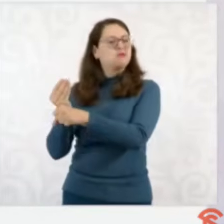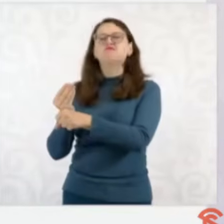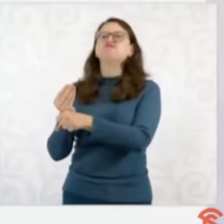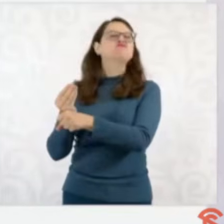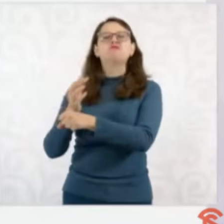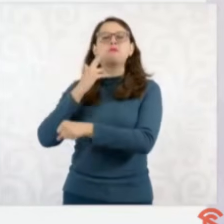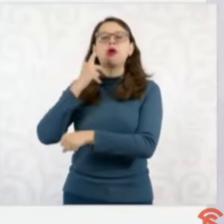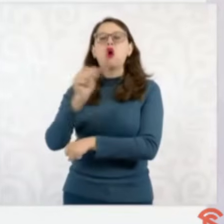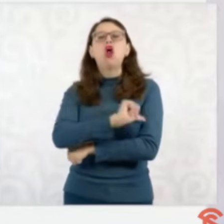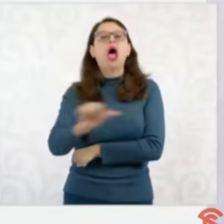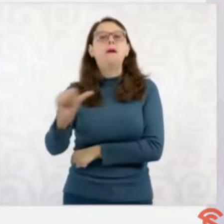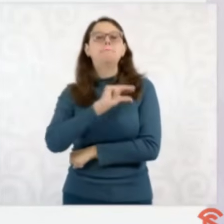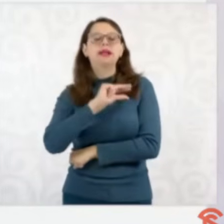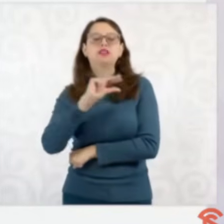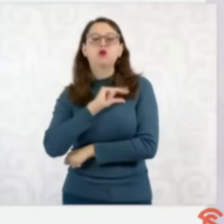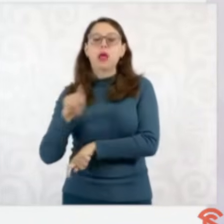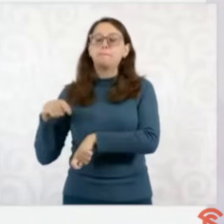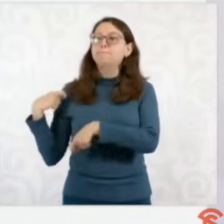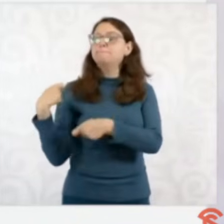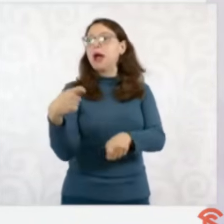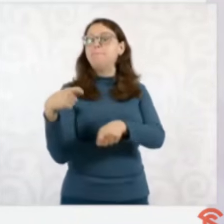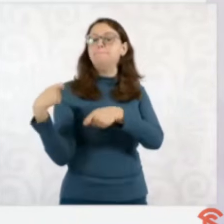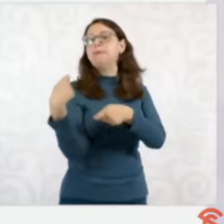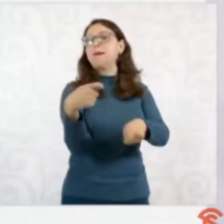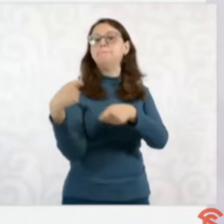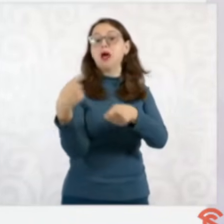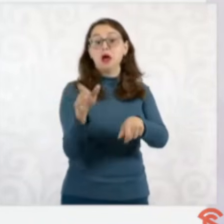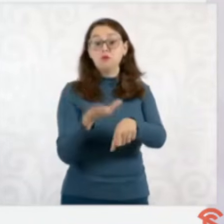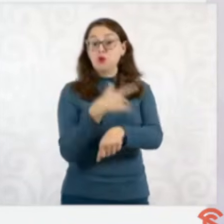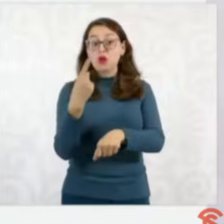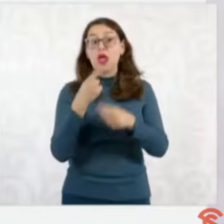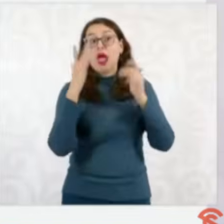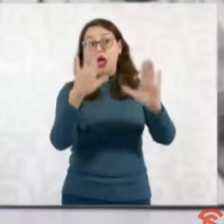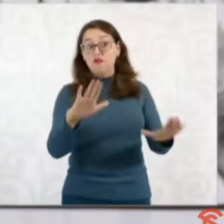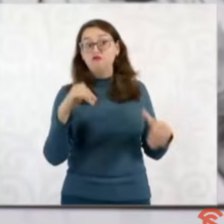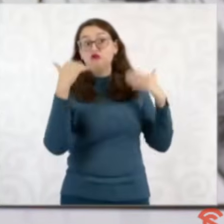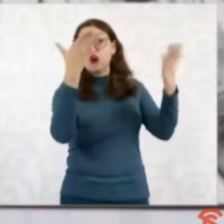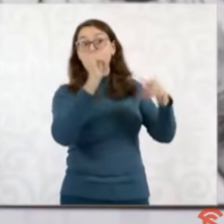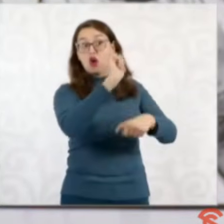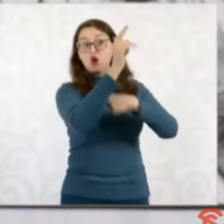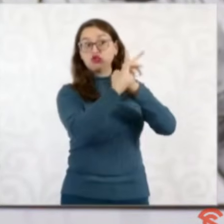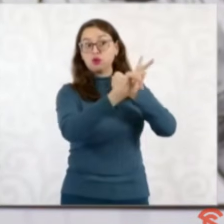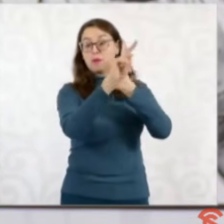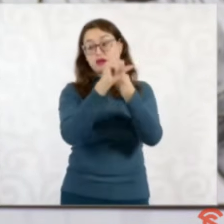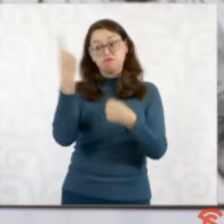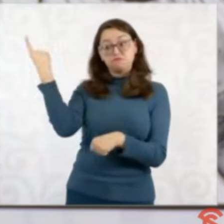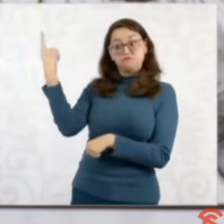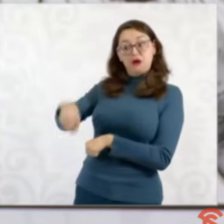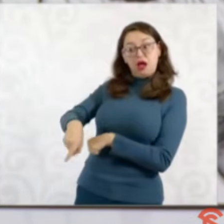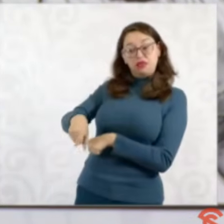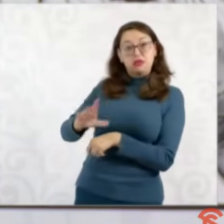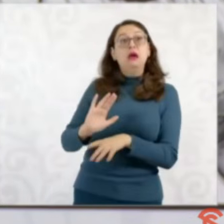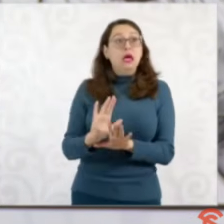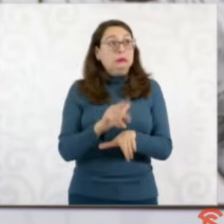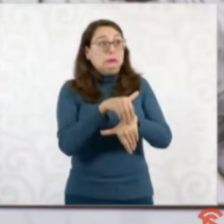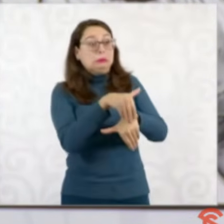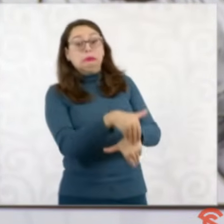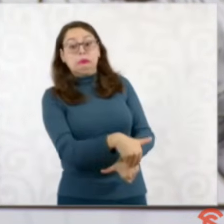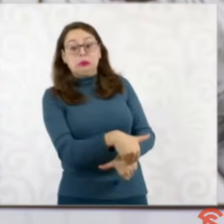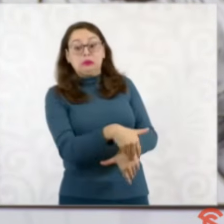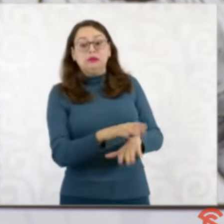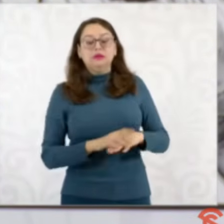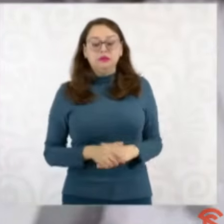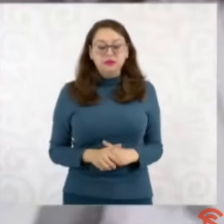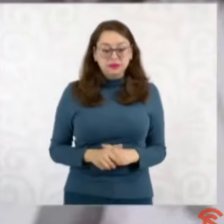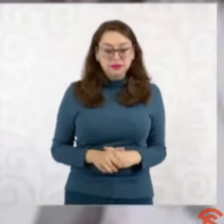es privatizarlas, porque era la visión del exterior y la visión de esos tecnócratas que llegaron en su momento al poder.